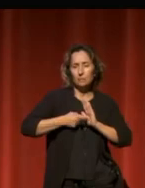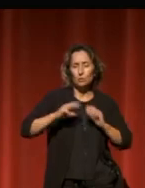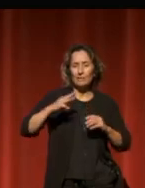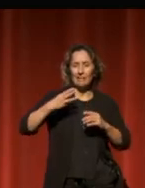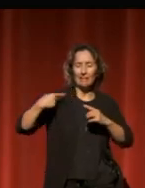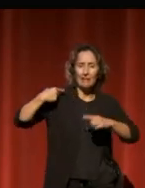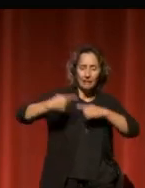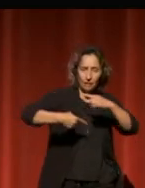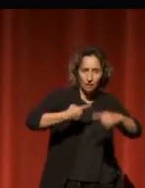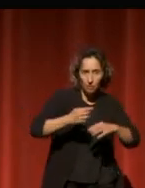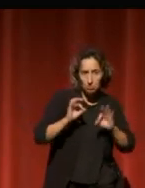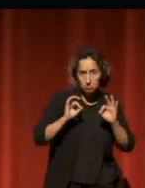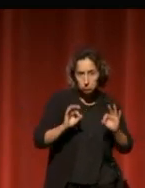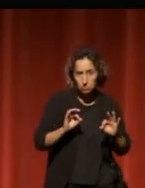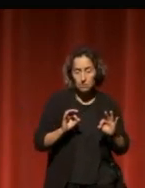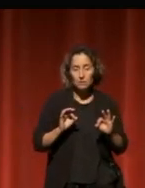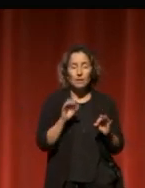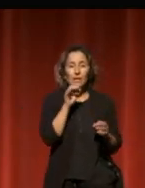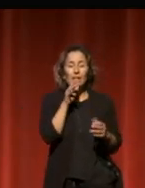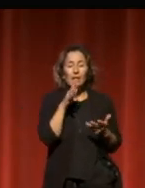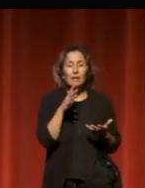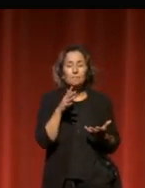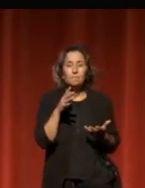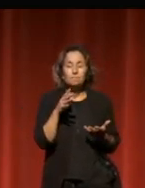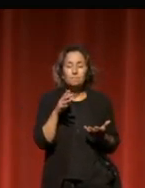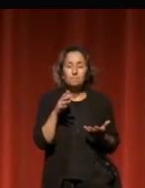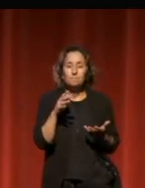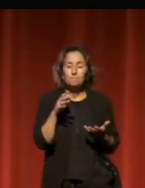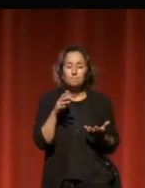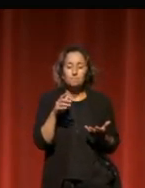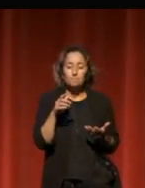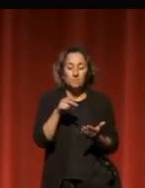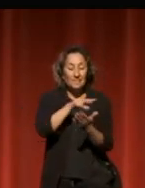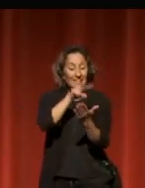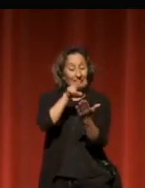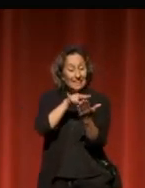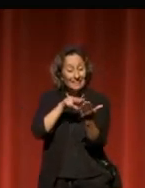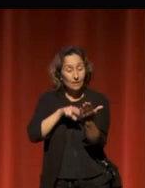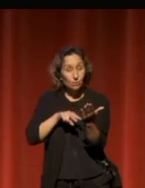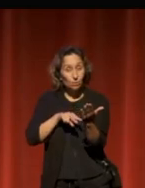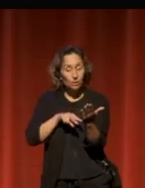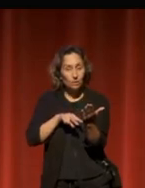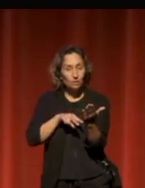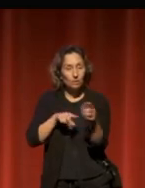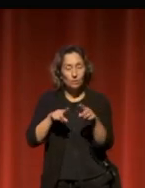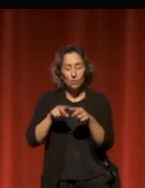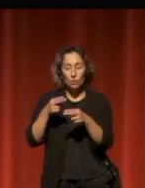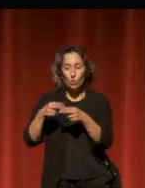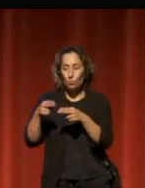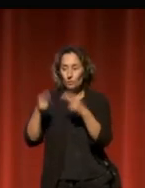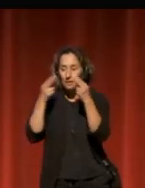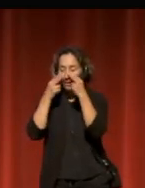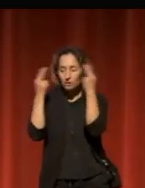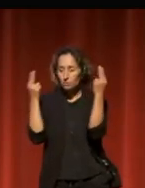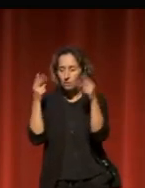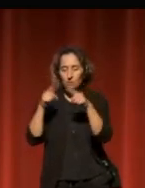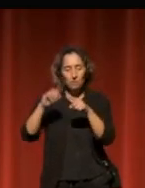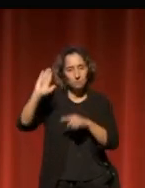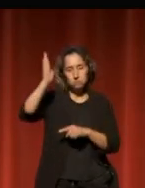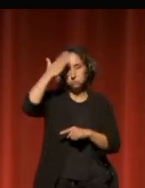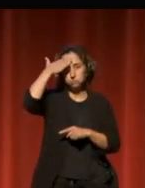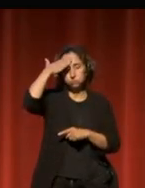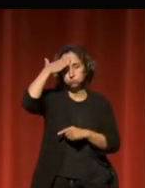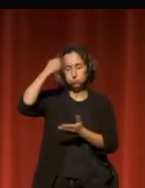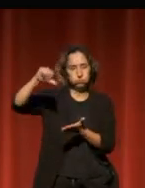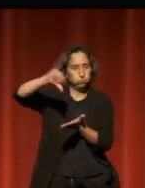generación, creo que en este momento estamos obligados a poner la lectura en el centro de las políticas públicas, ¿no? Y